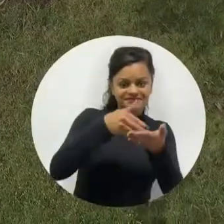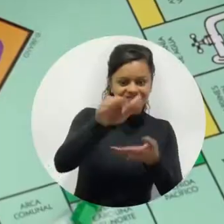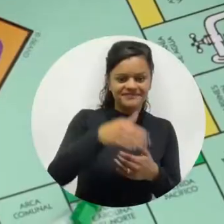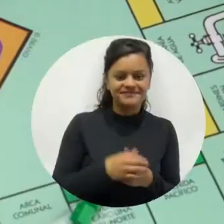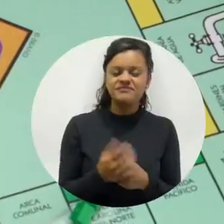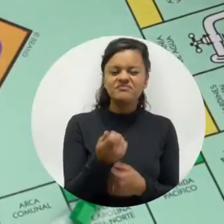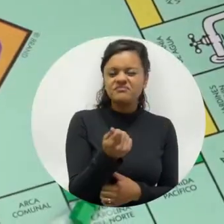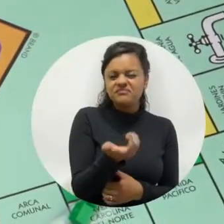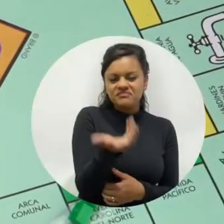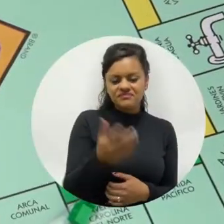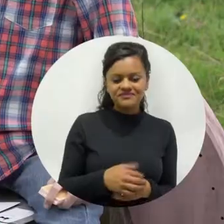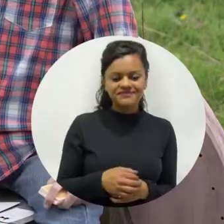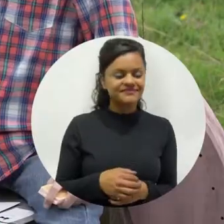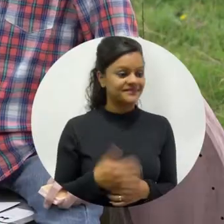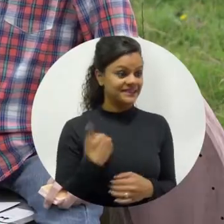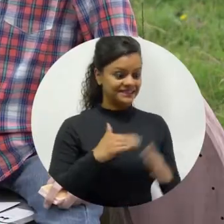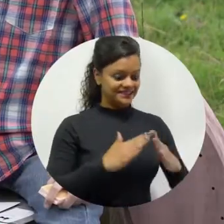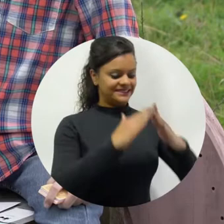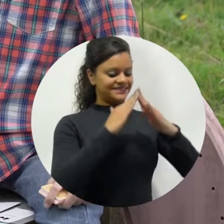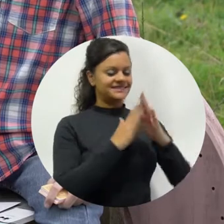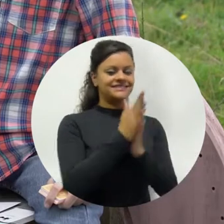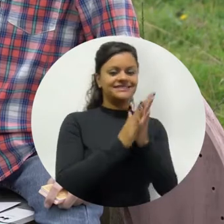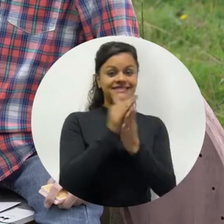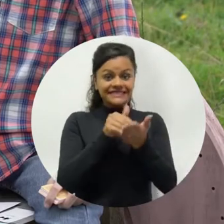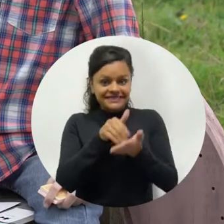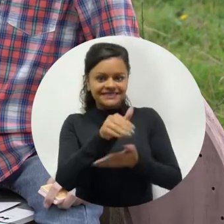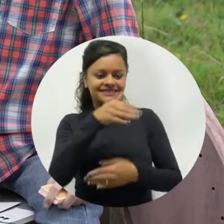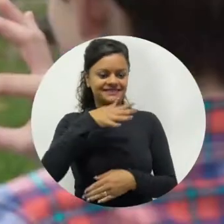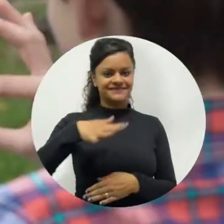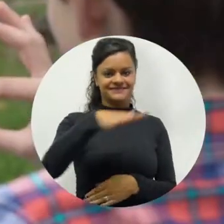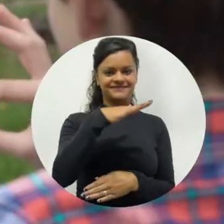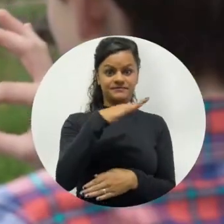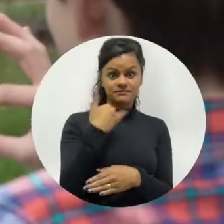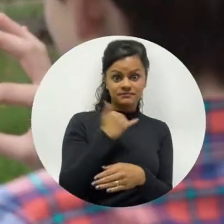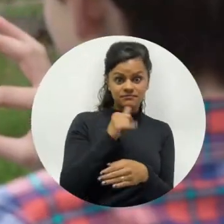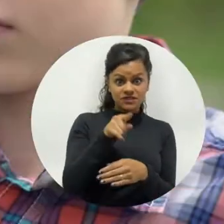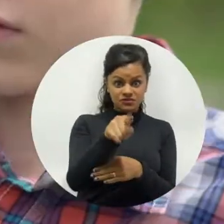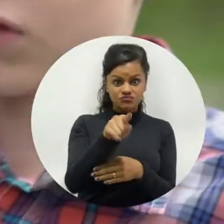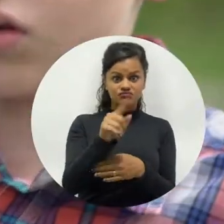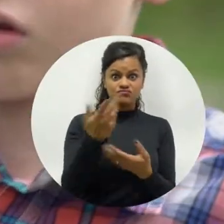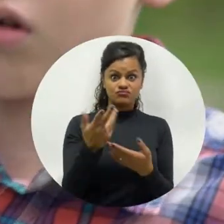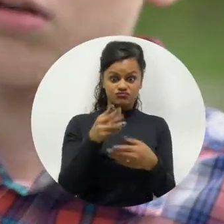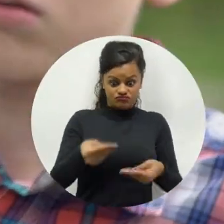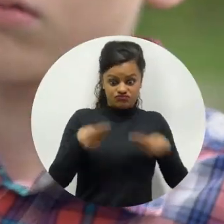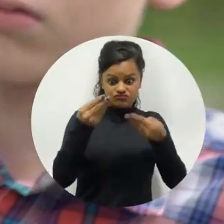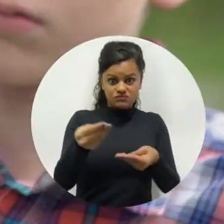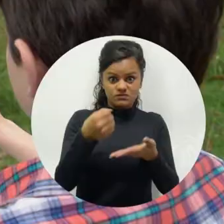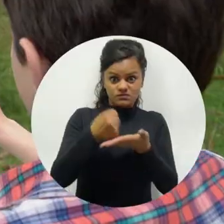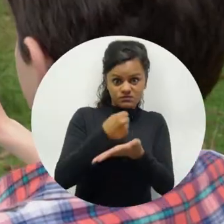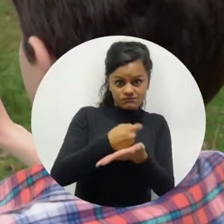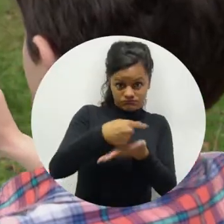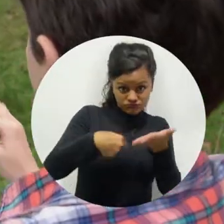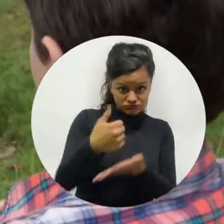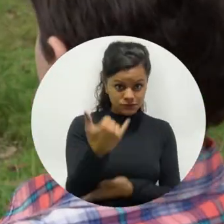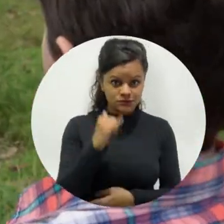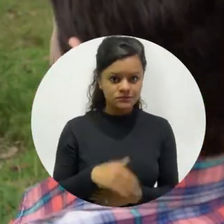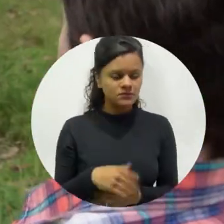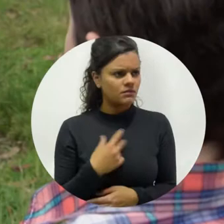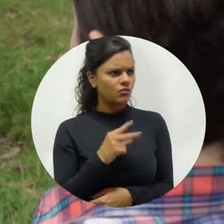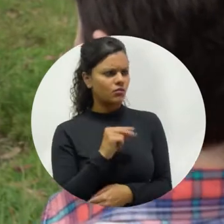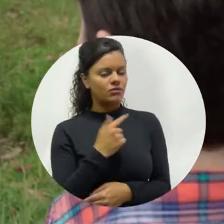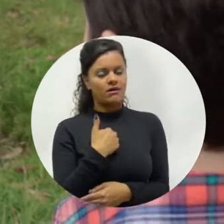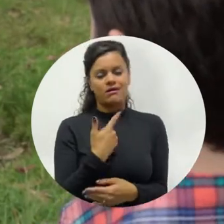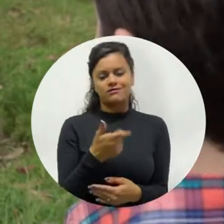Te la compro. ¿Cuánto cuesta? Ya tengo mi casa y voy a comprar un lote. ¿Y ya lo registraste? No. Entonces no